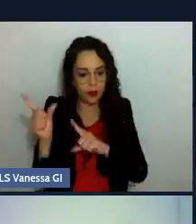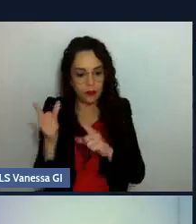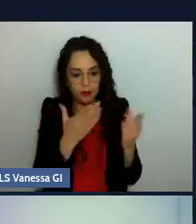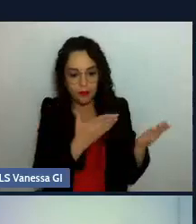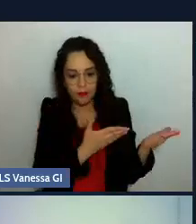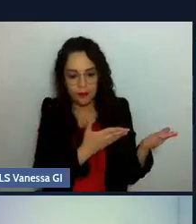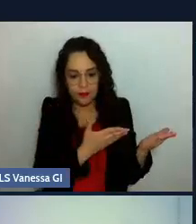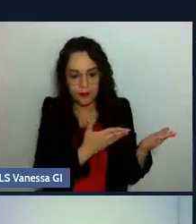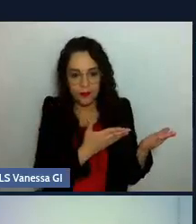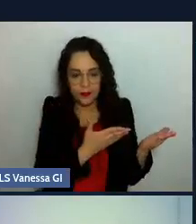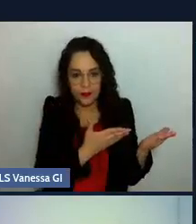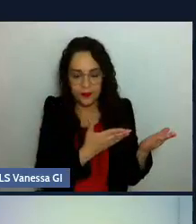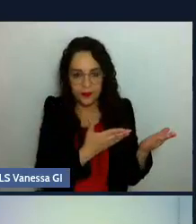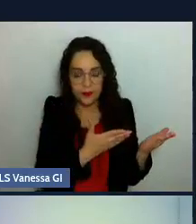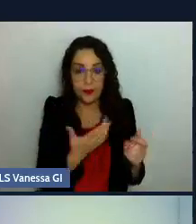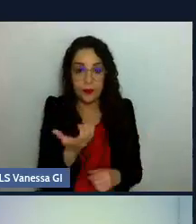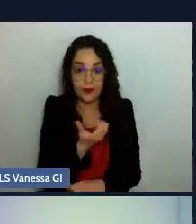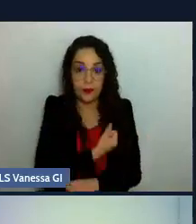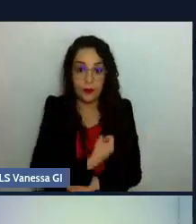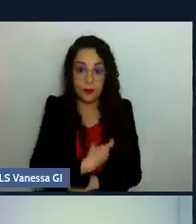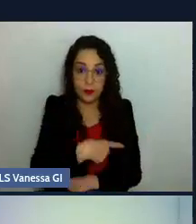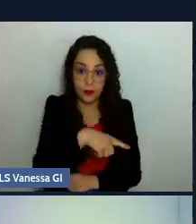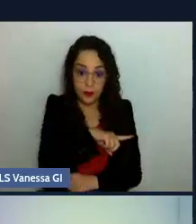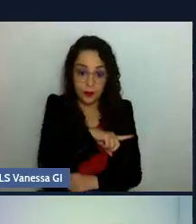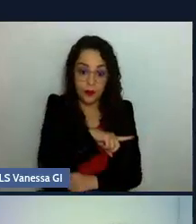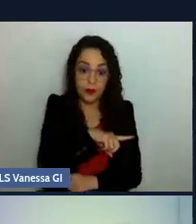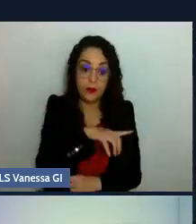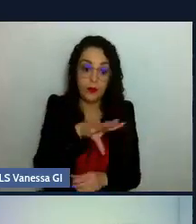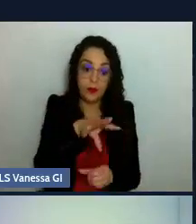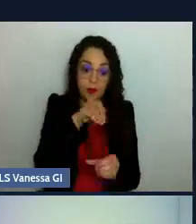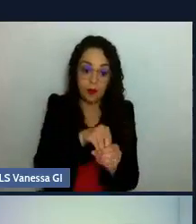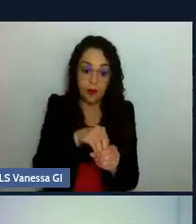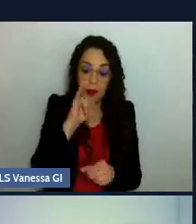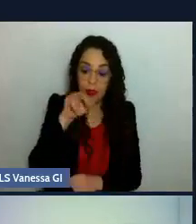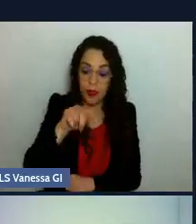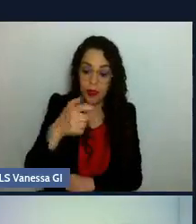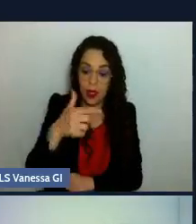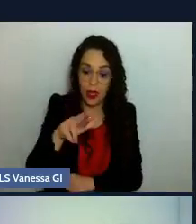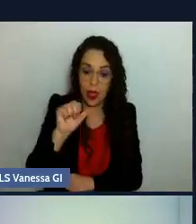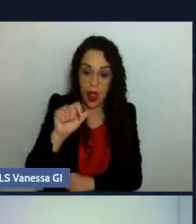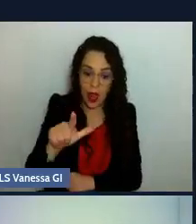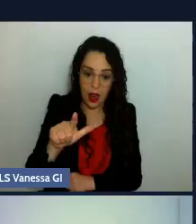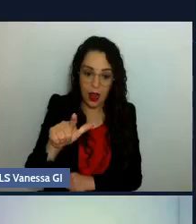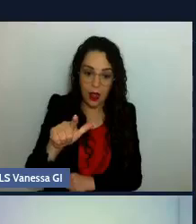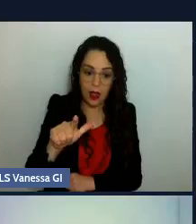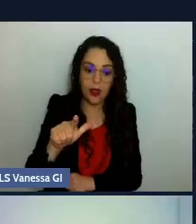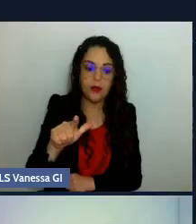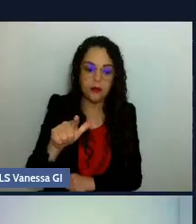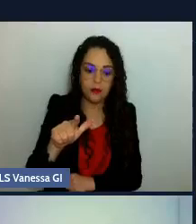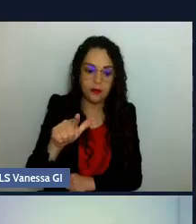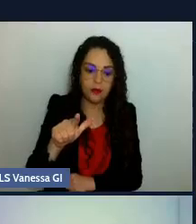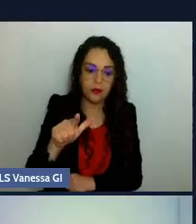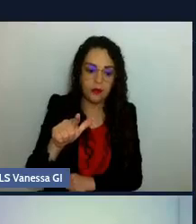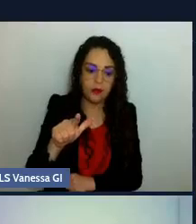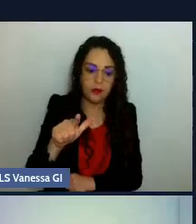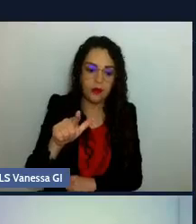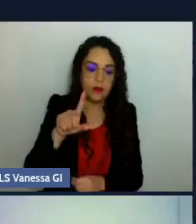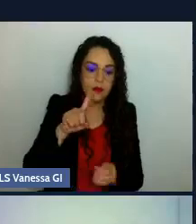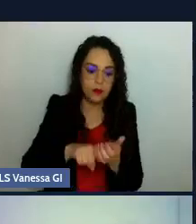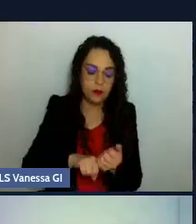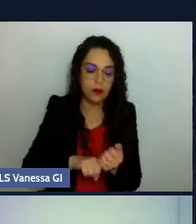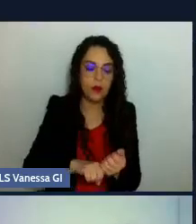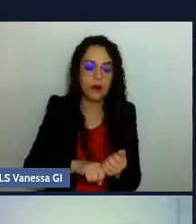Ahora bien, la salud integral, a partir de su entendimiento, se ve permeada por diferentes dimensiones. El